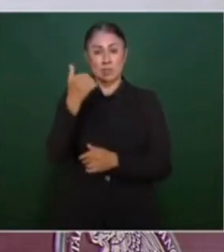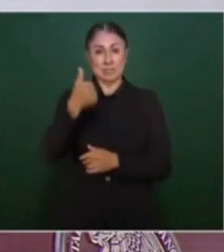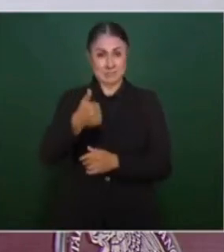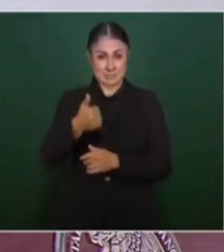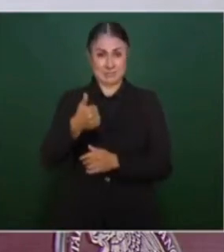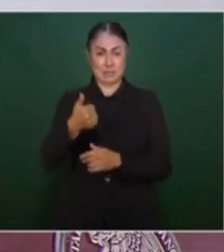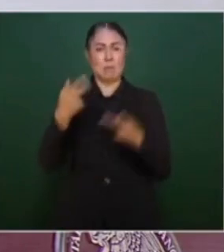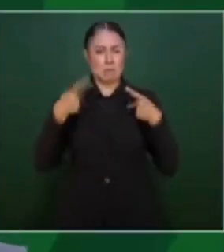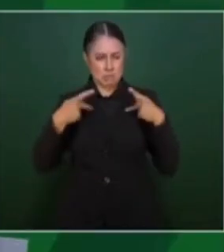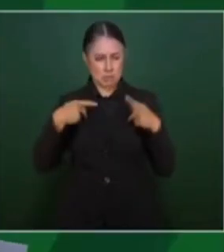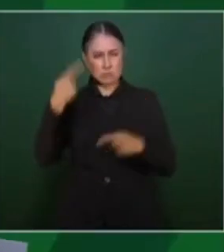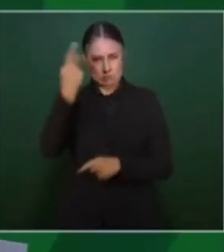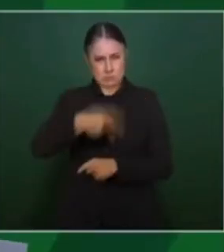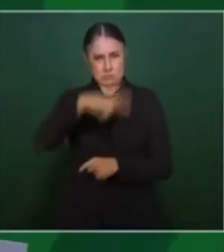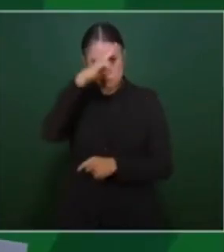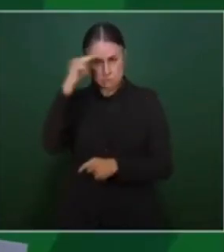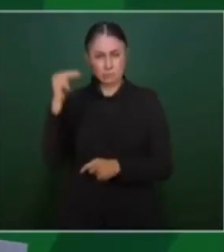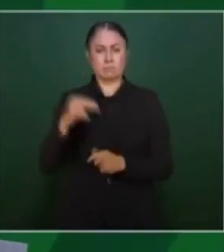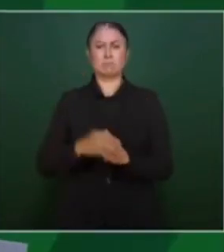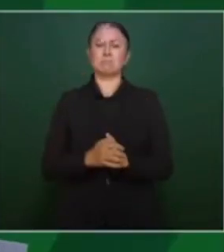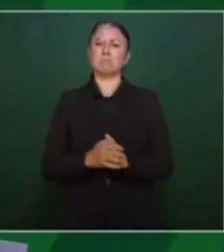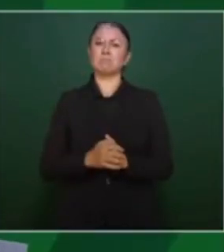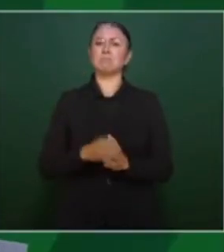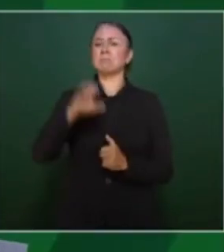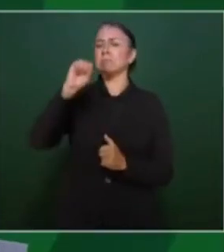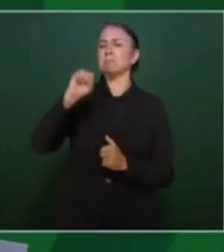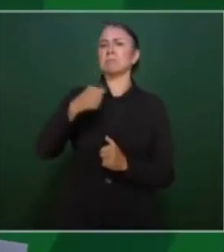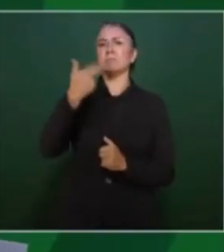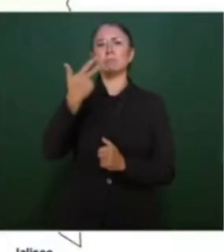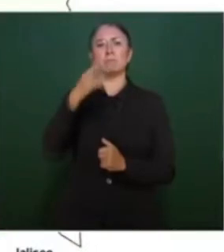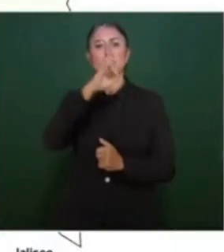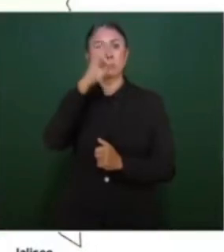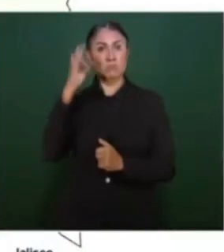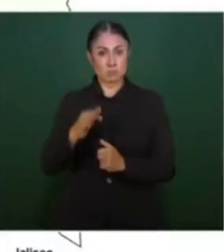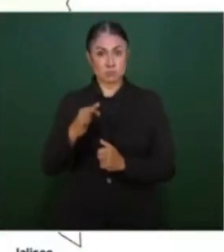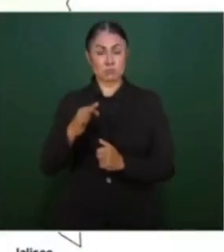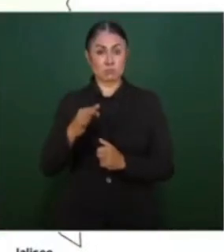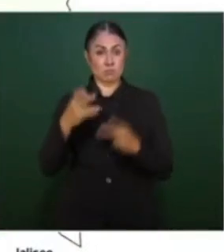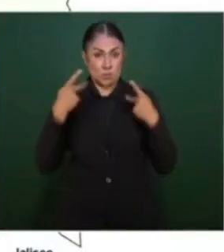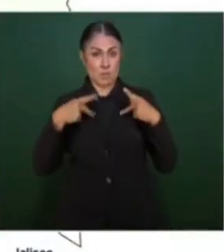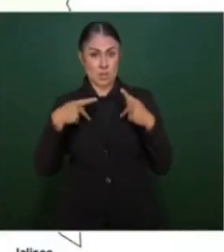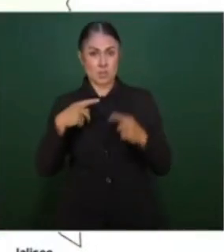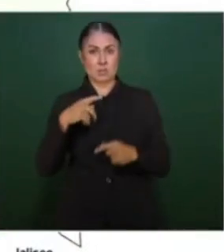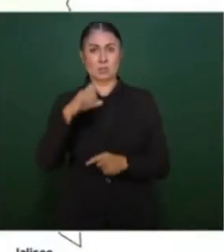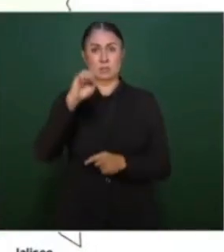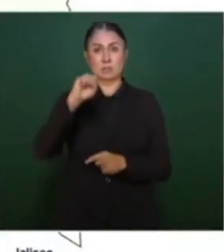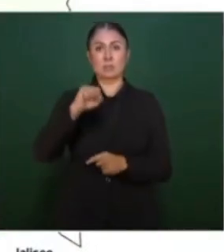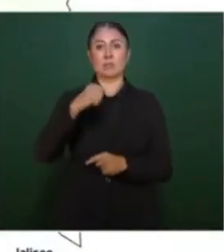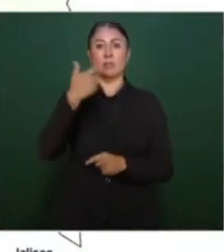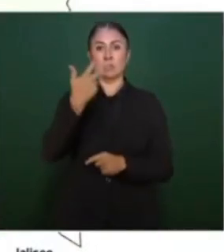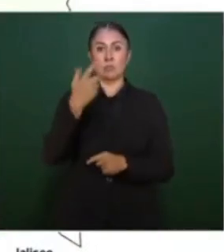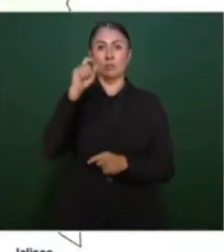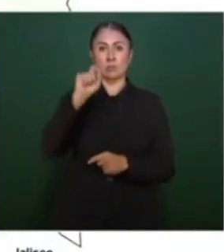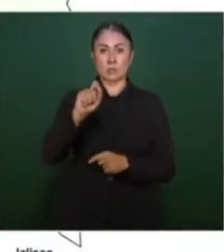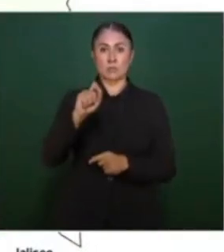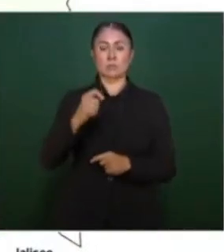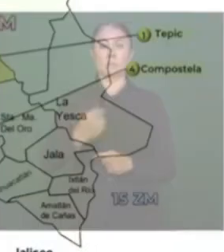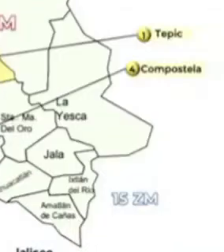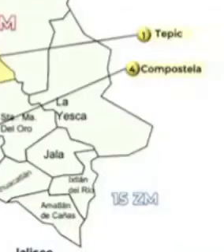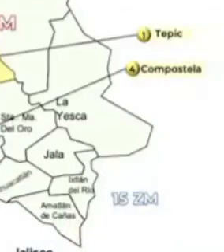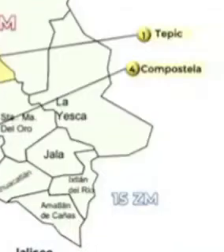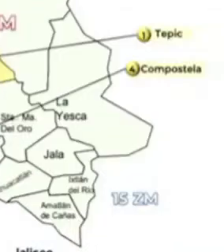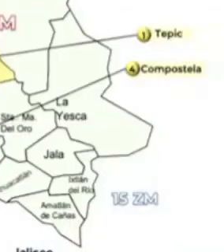1.235.456 habitantes y el 68% de ellos, 68.83, se